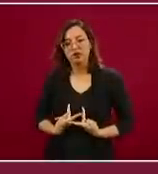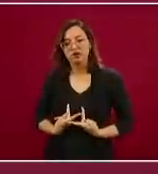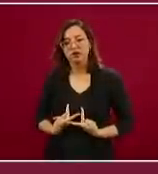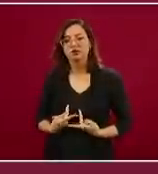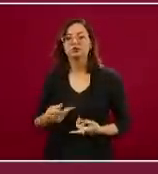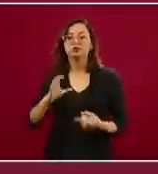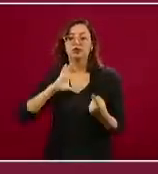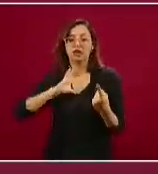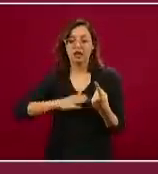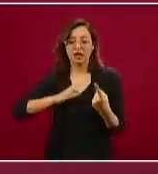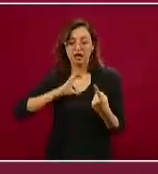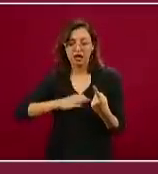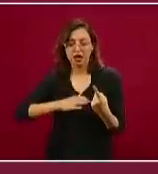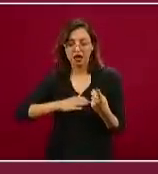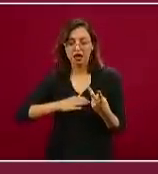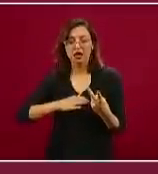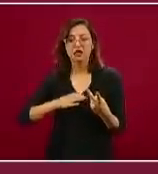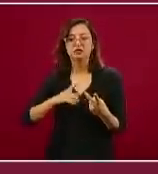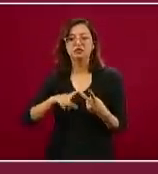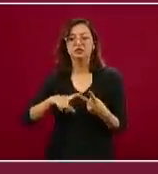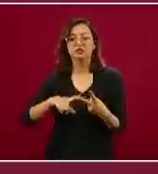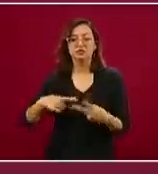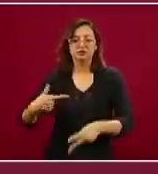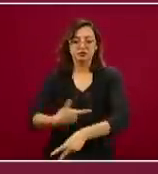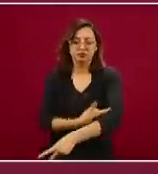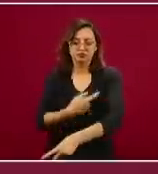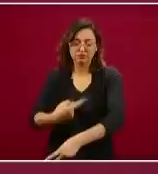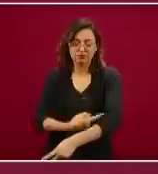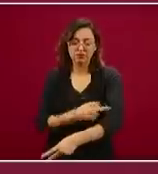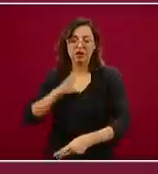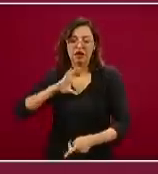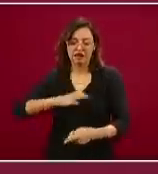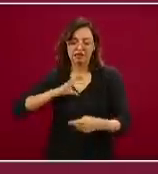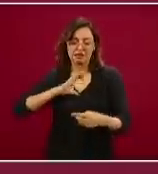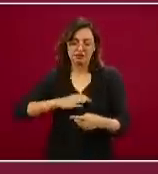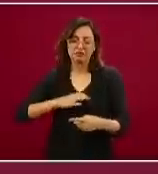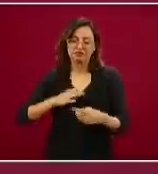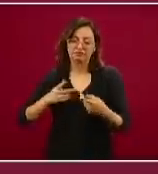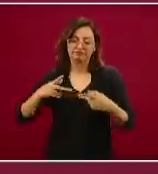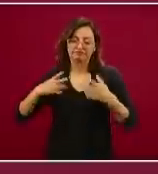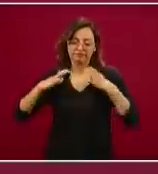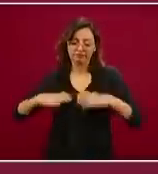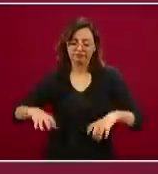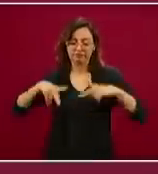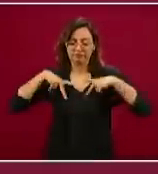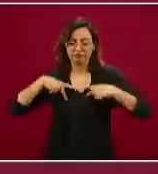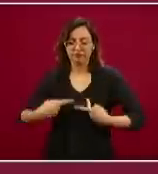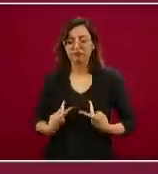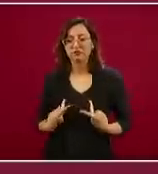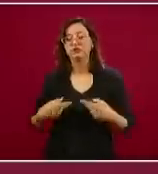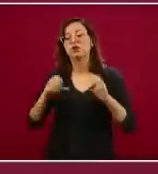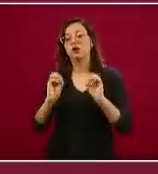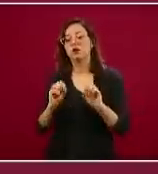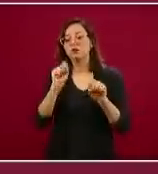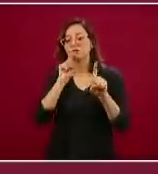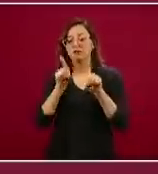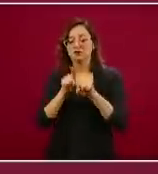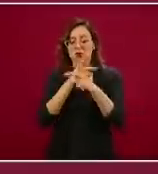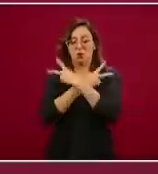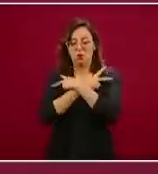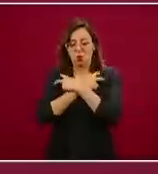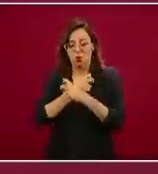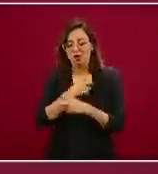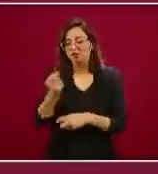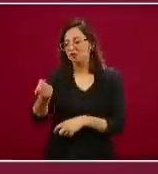tengan cáncer, porque usen quimioterapia para el cáncer, porque tengan enfermedades reumáticas y usan esteroides y